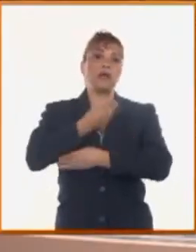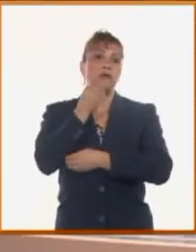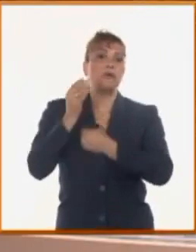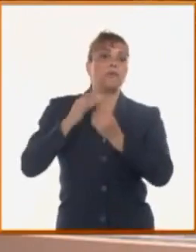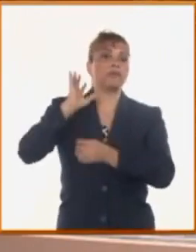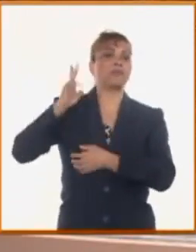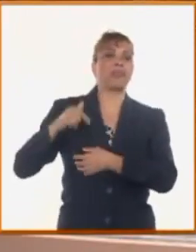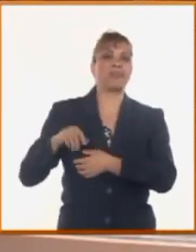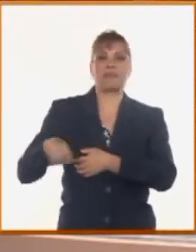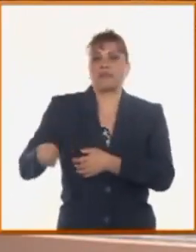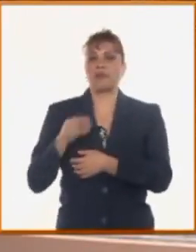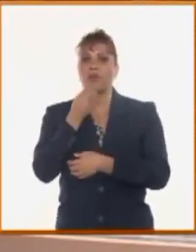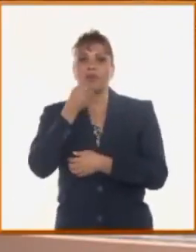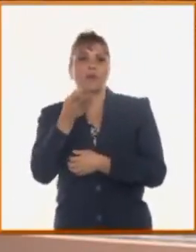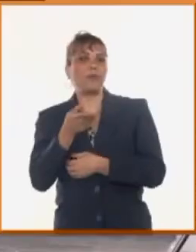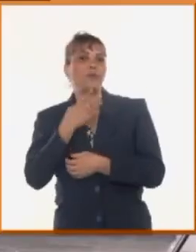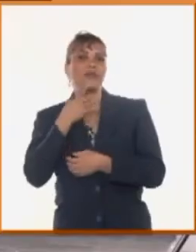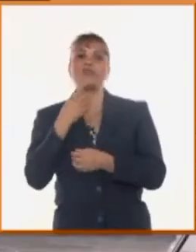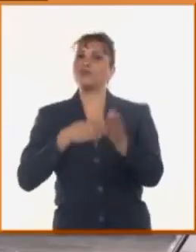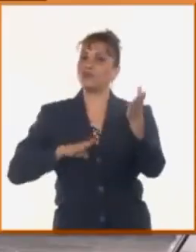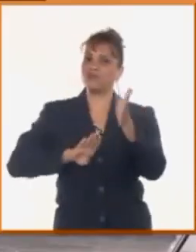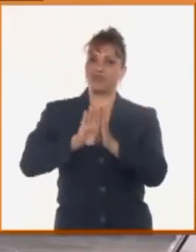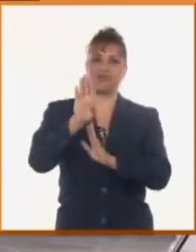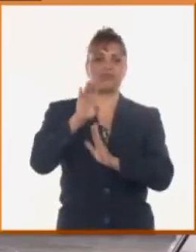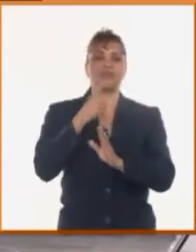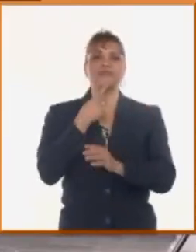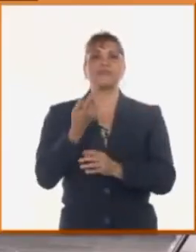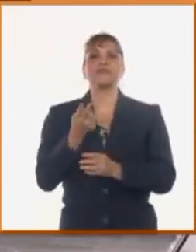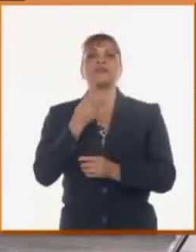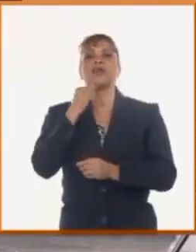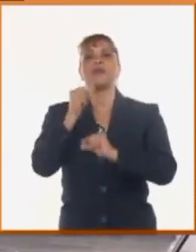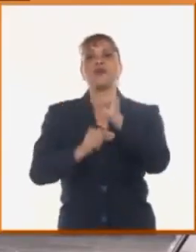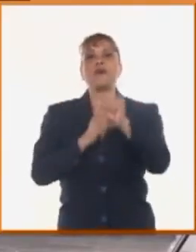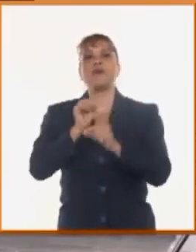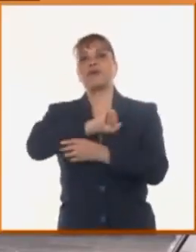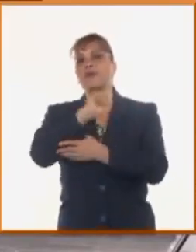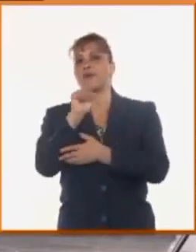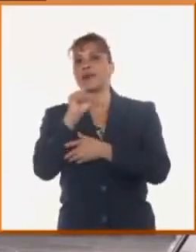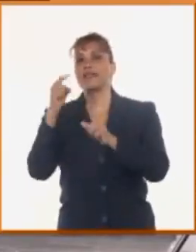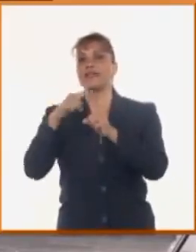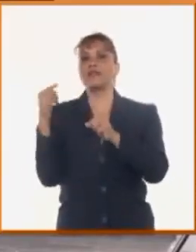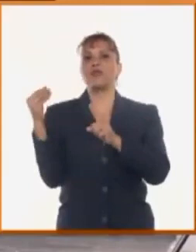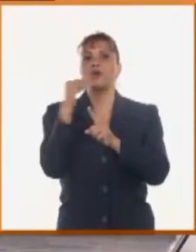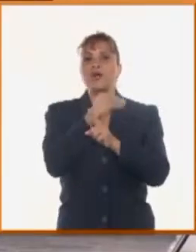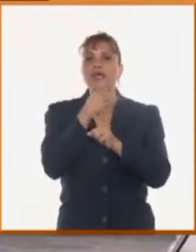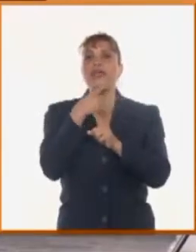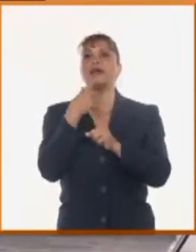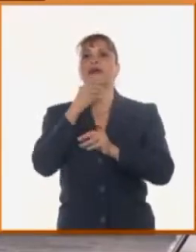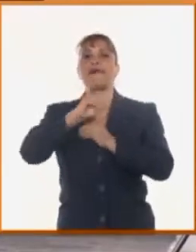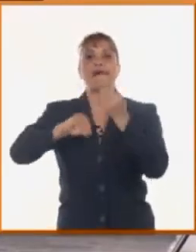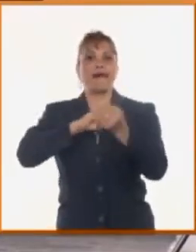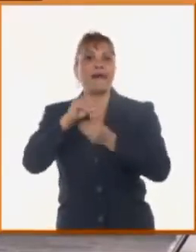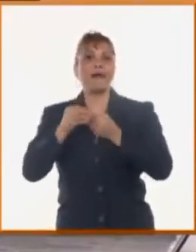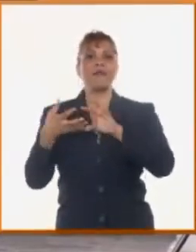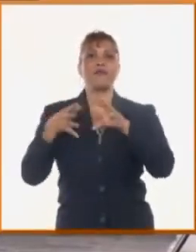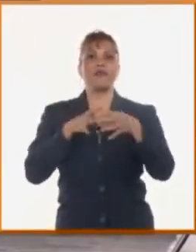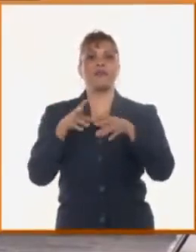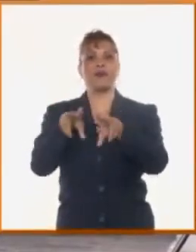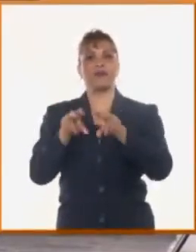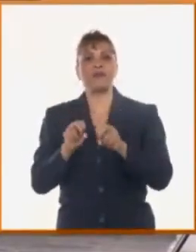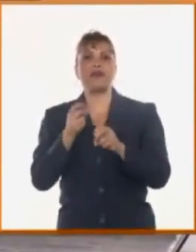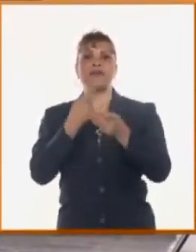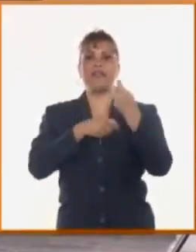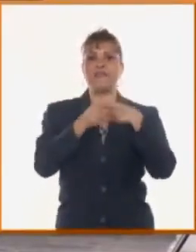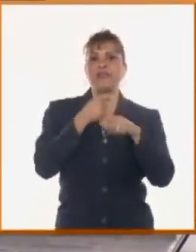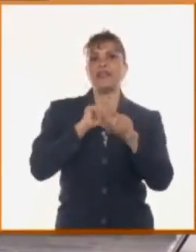se siente, como se decía, bien fuerte el bloqueo. Cómo lograr que las tecnologías lleguen, cómo lograr también que haya un acceso